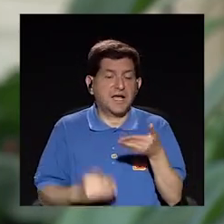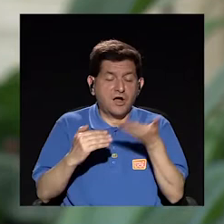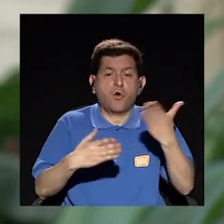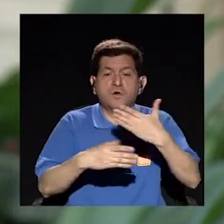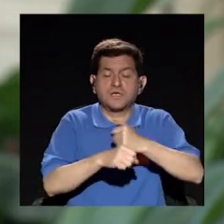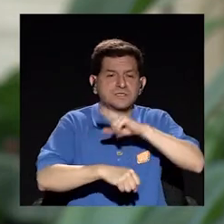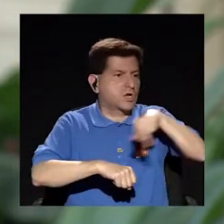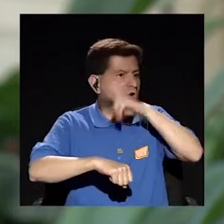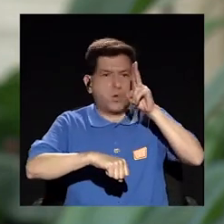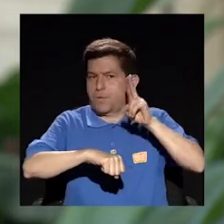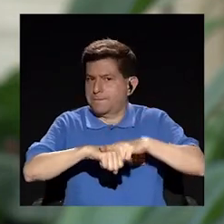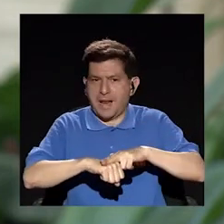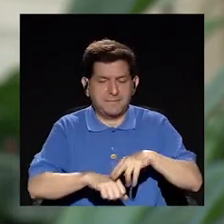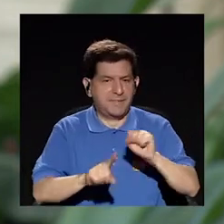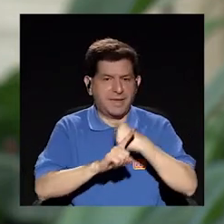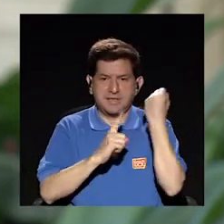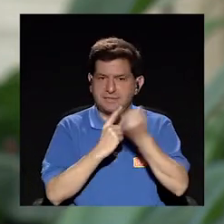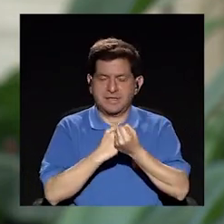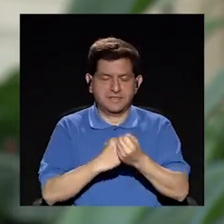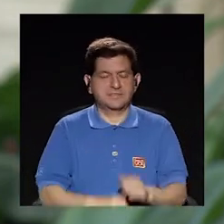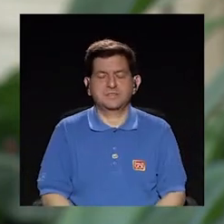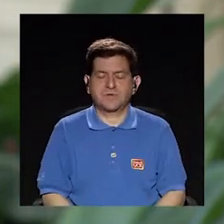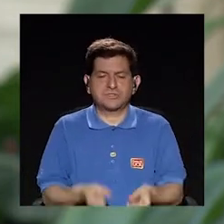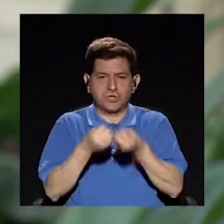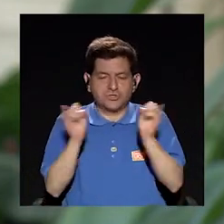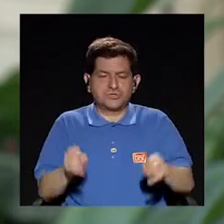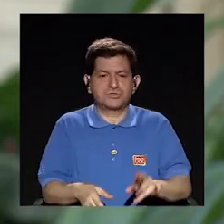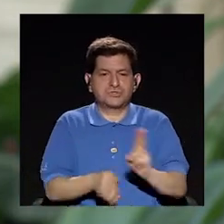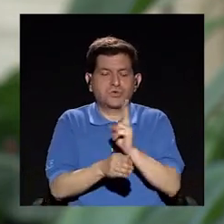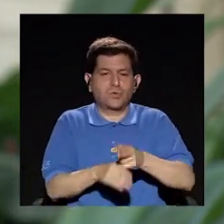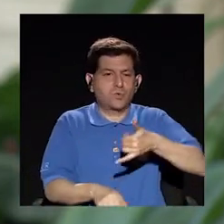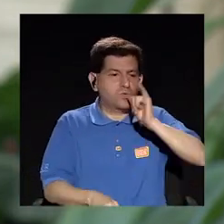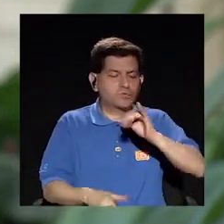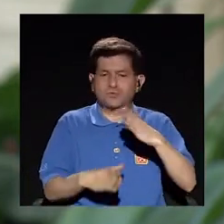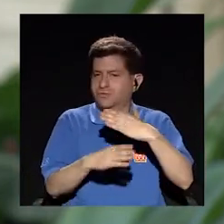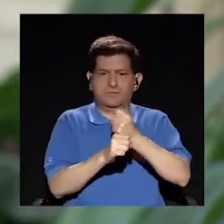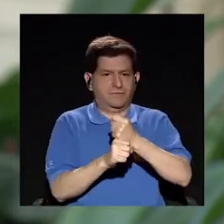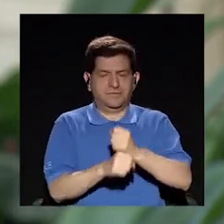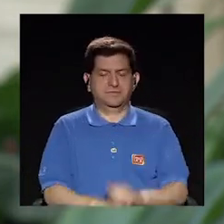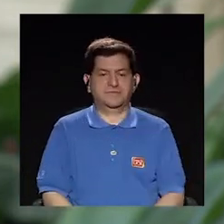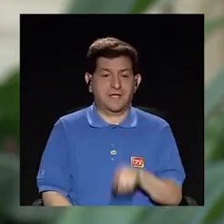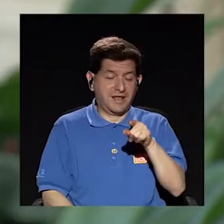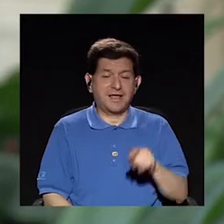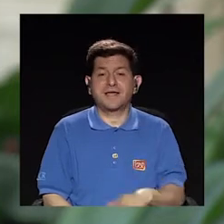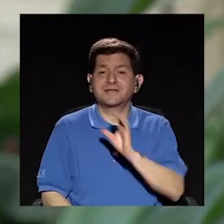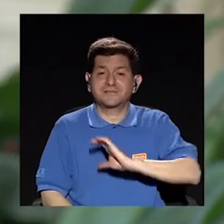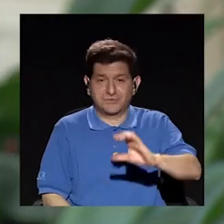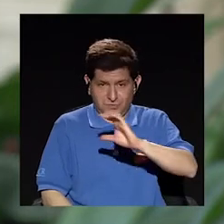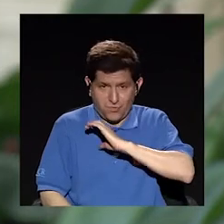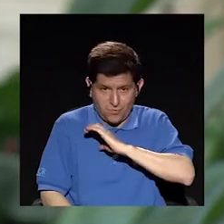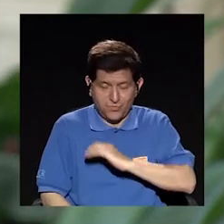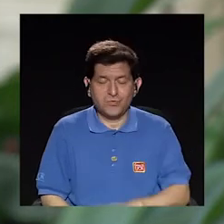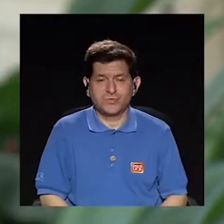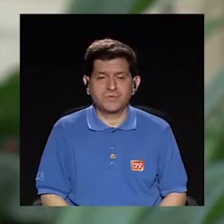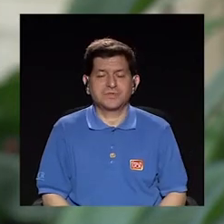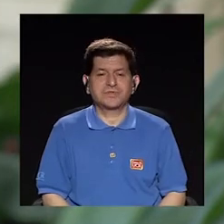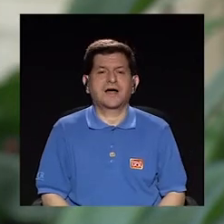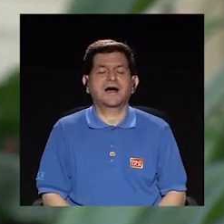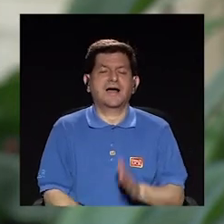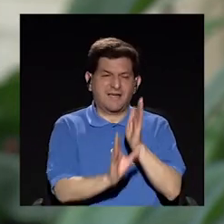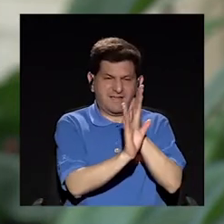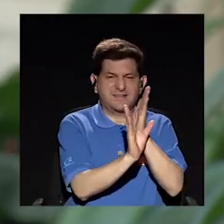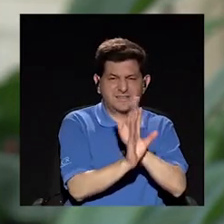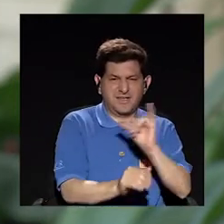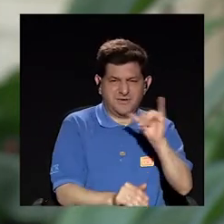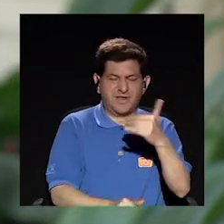hacen cosas que normalmente en estado de sobriedad no harían, ¿verdad? Entonces son estos comportamientos que a nivel